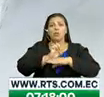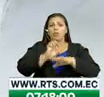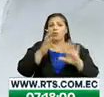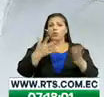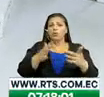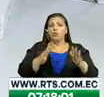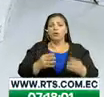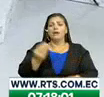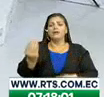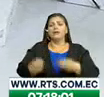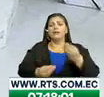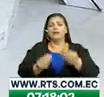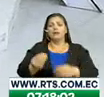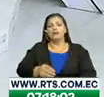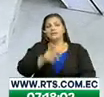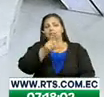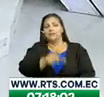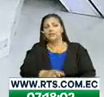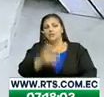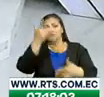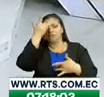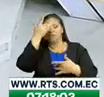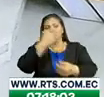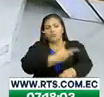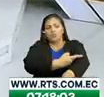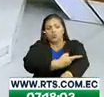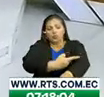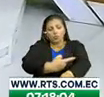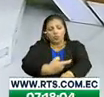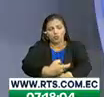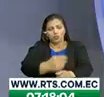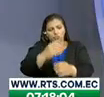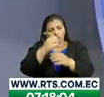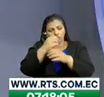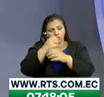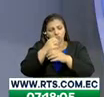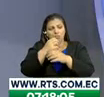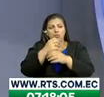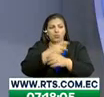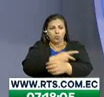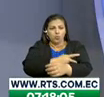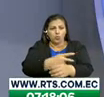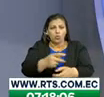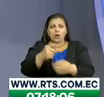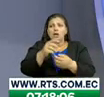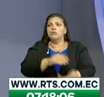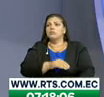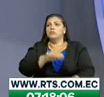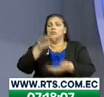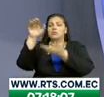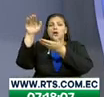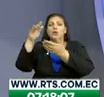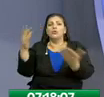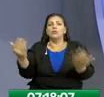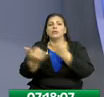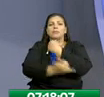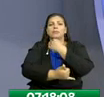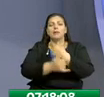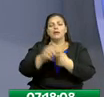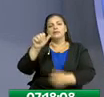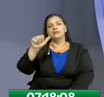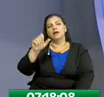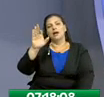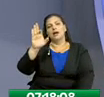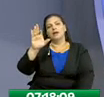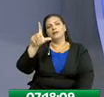Ministerio de Salud Pública ha creído pertinente, muy importante esta noticia de hacer la